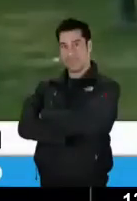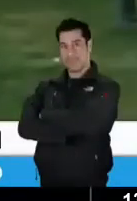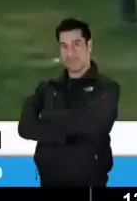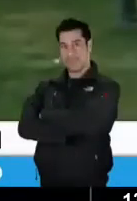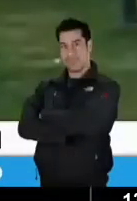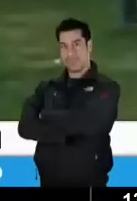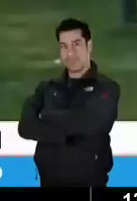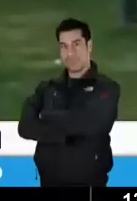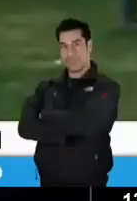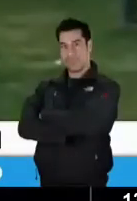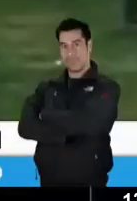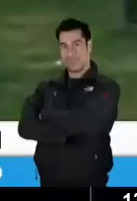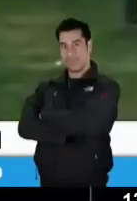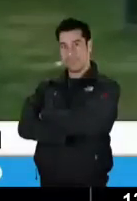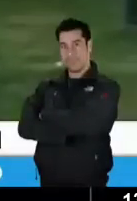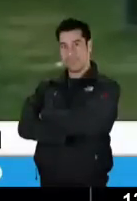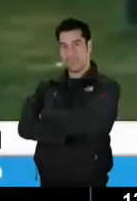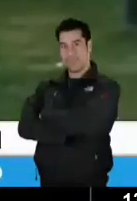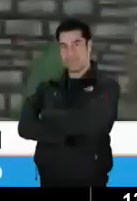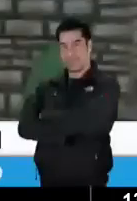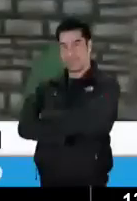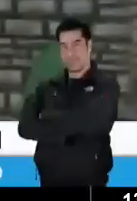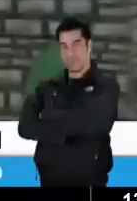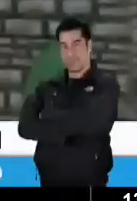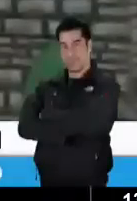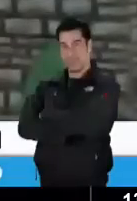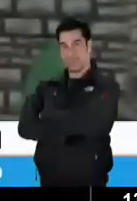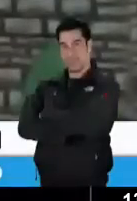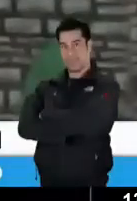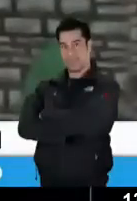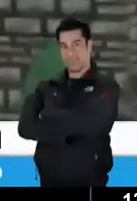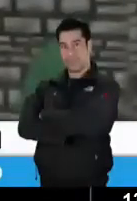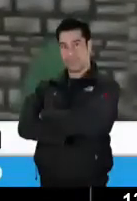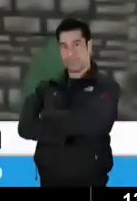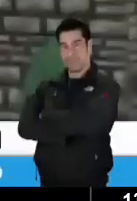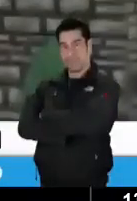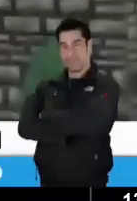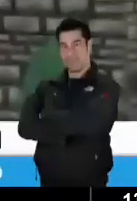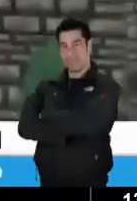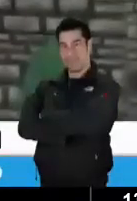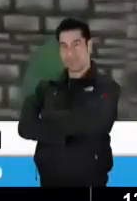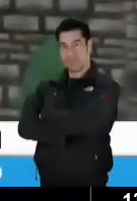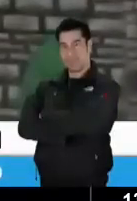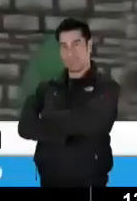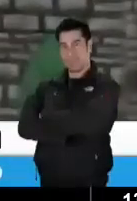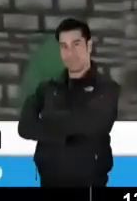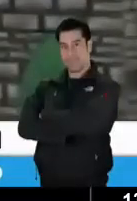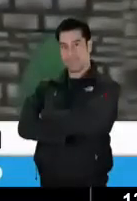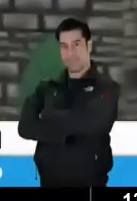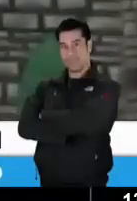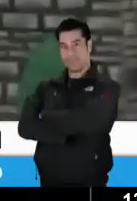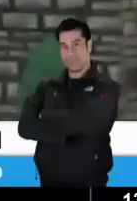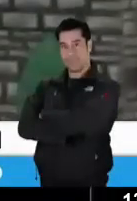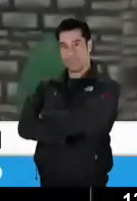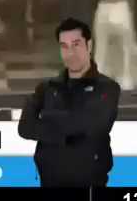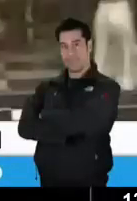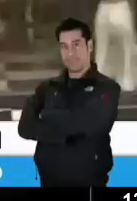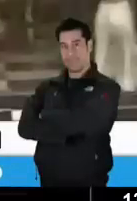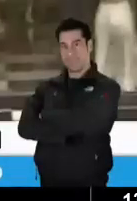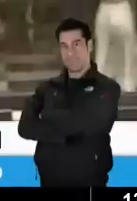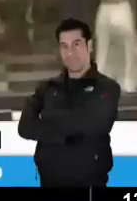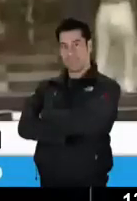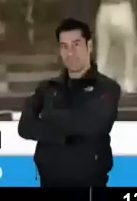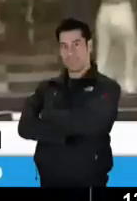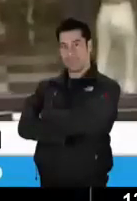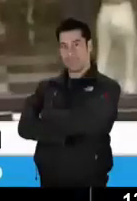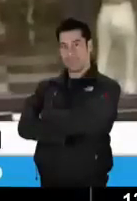los vecinos. Dicen que ahí se realiza el deporte continuo todos los fines de semana en la multicancha y que va mucha gente a